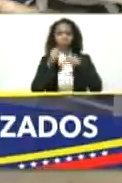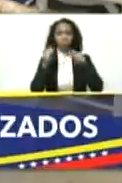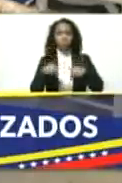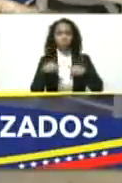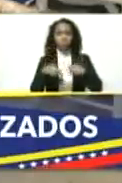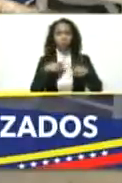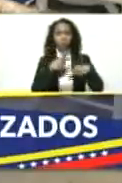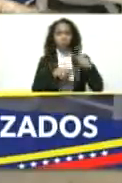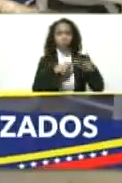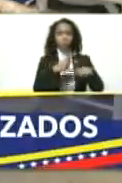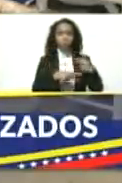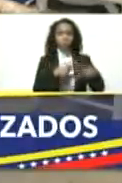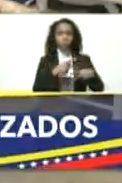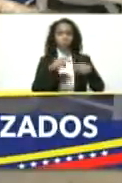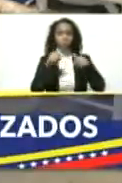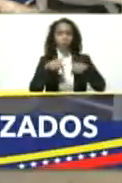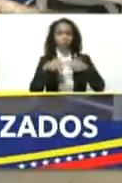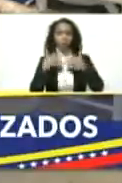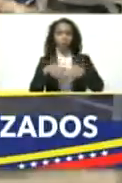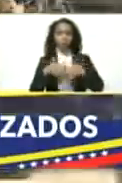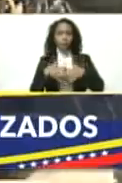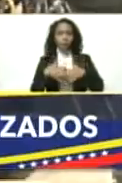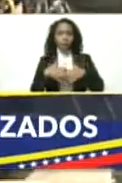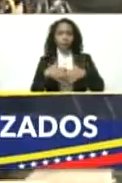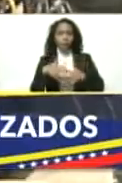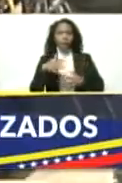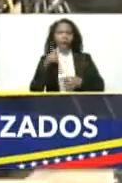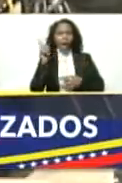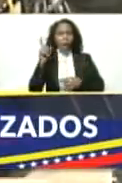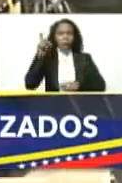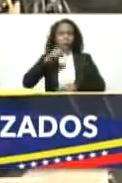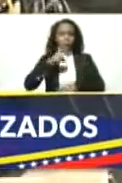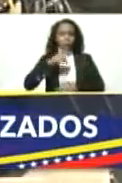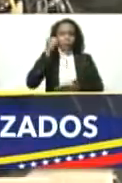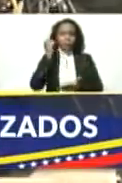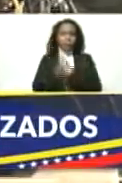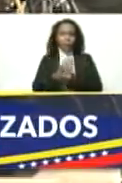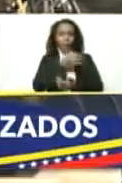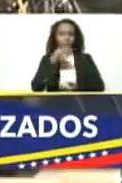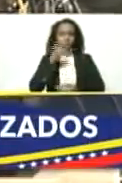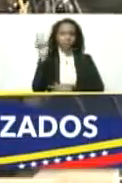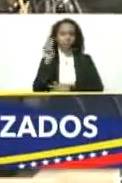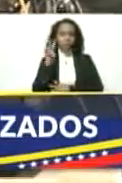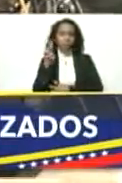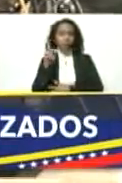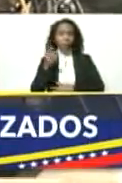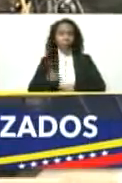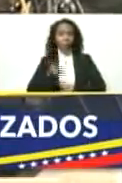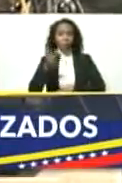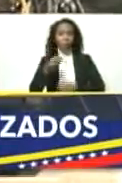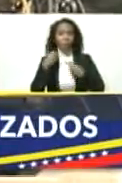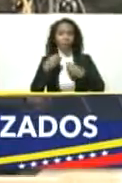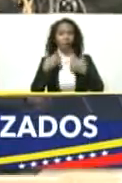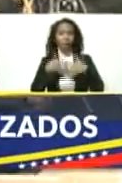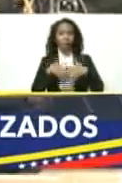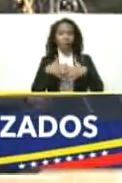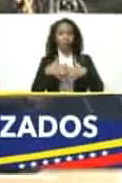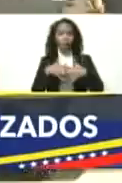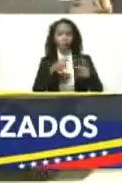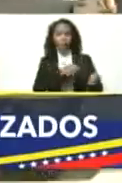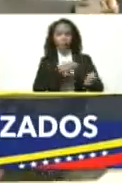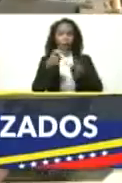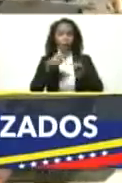del proceso de producción de esta planta, y merecen este sello de calidad venezolano que es tan importante para la industria y la